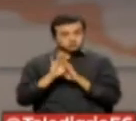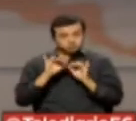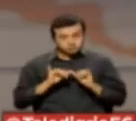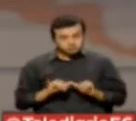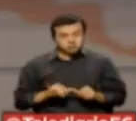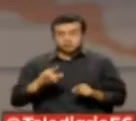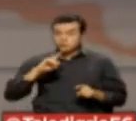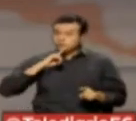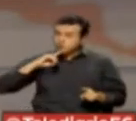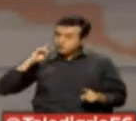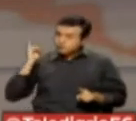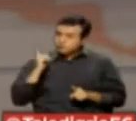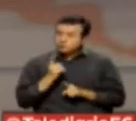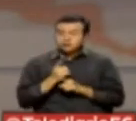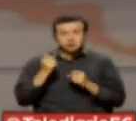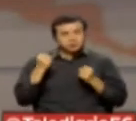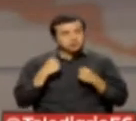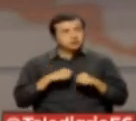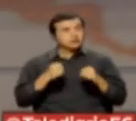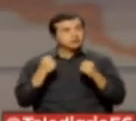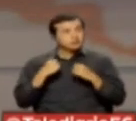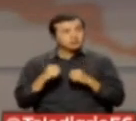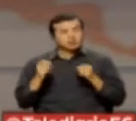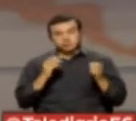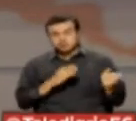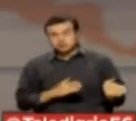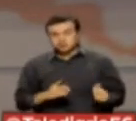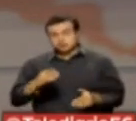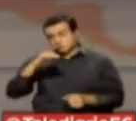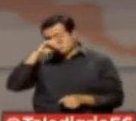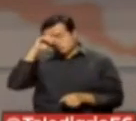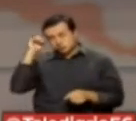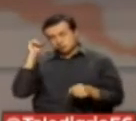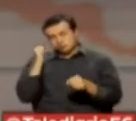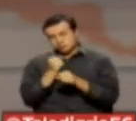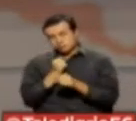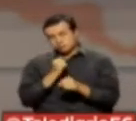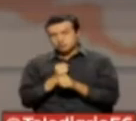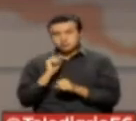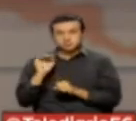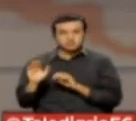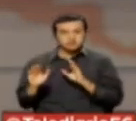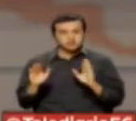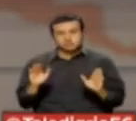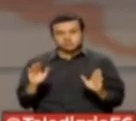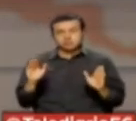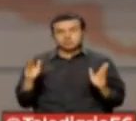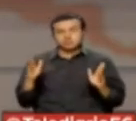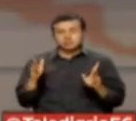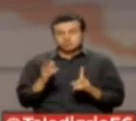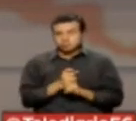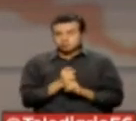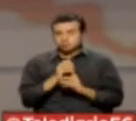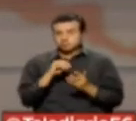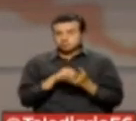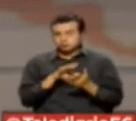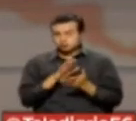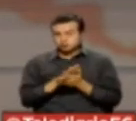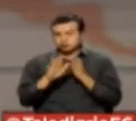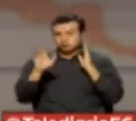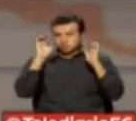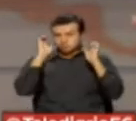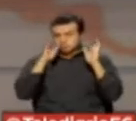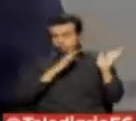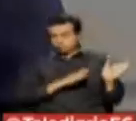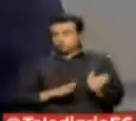realmente esforzarnos en organizar el trabajo intersectorial para lograr la implementación de estas estrellas